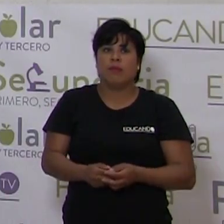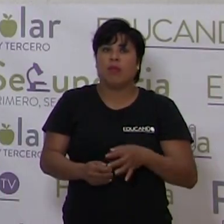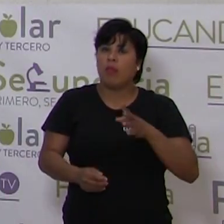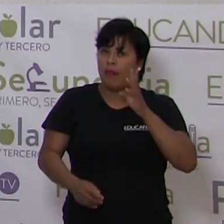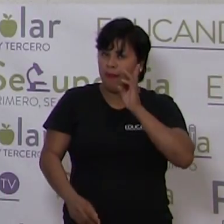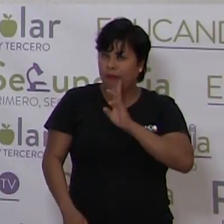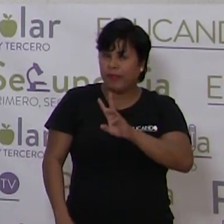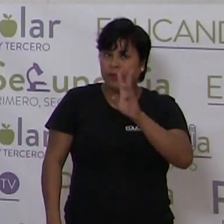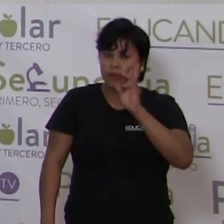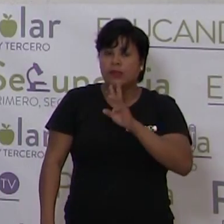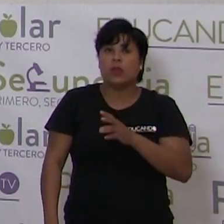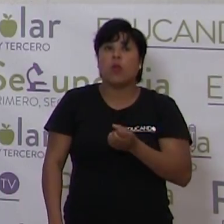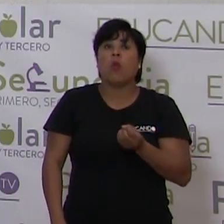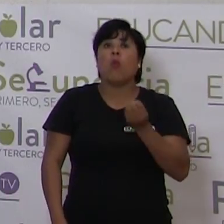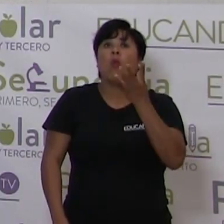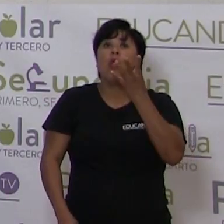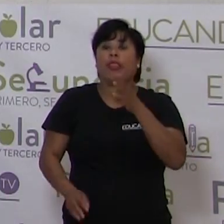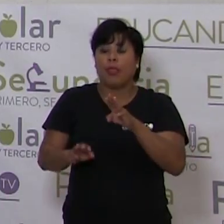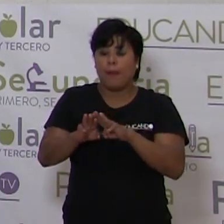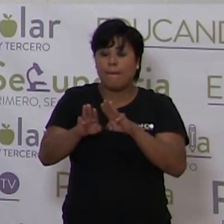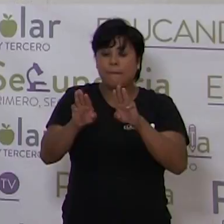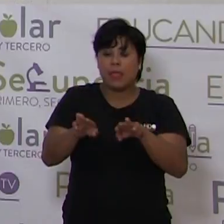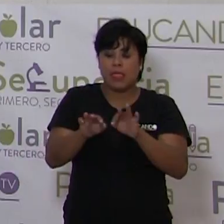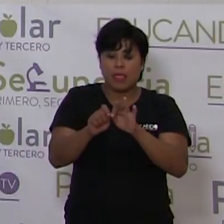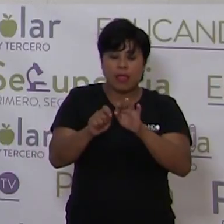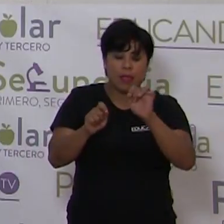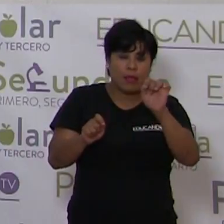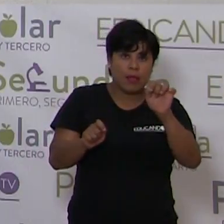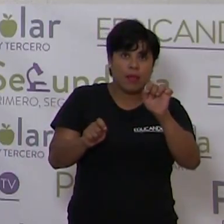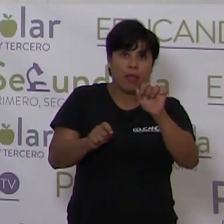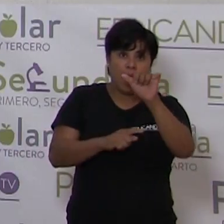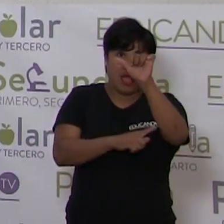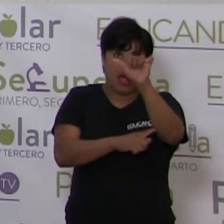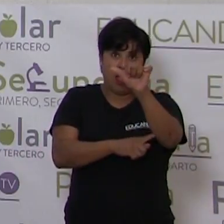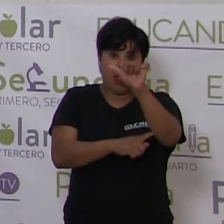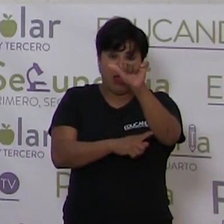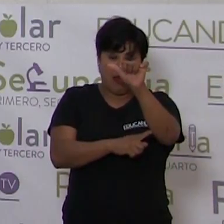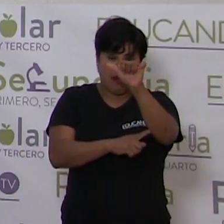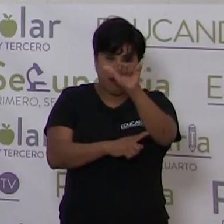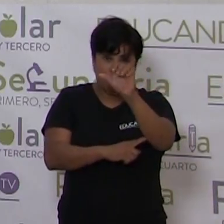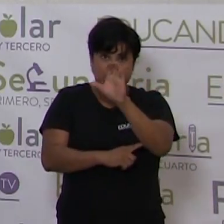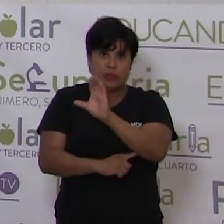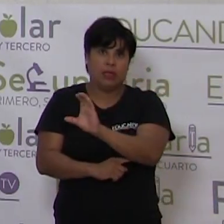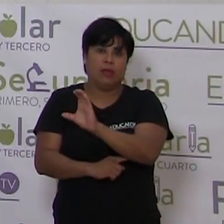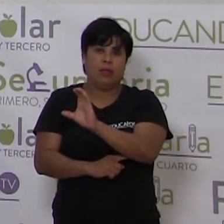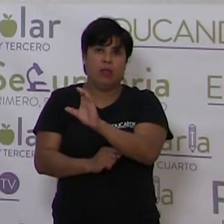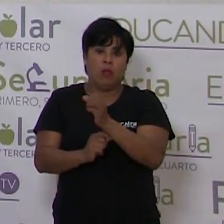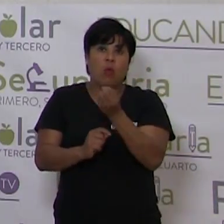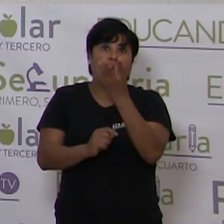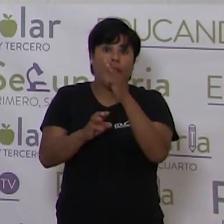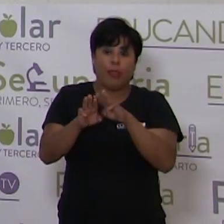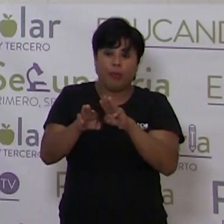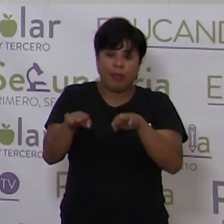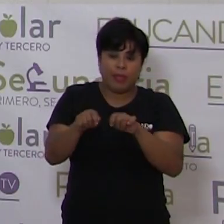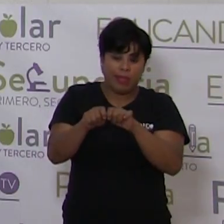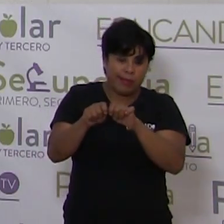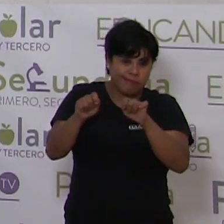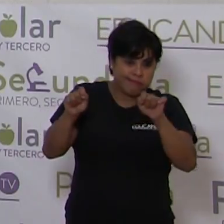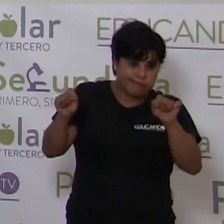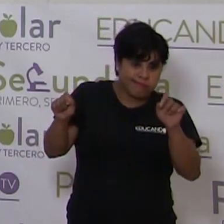saber cuánto mide del punto A al punto C.